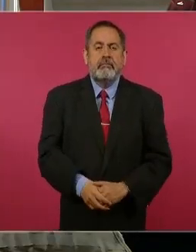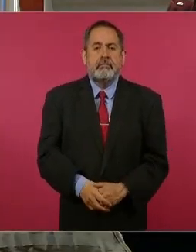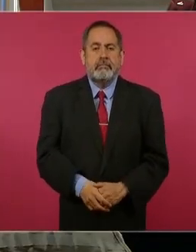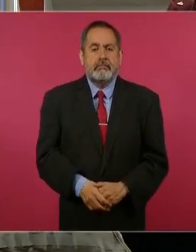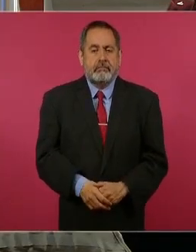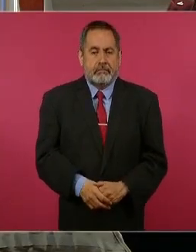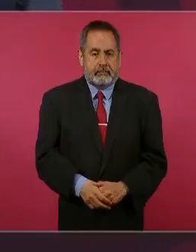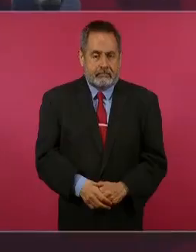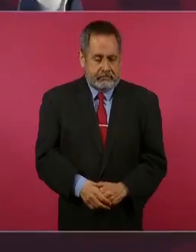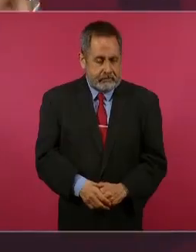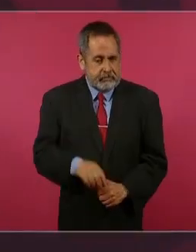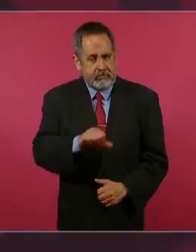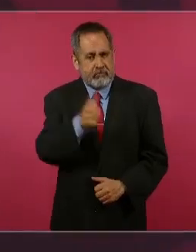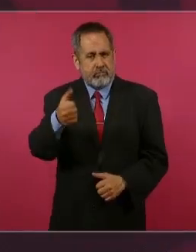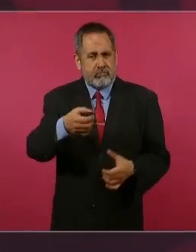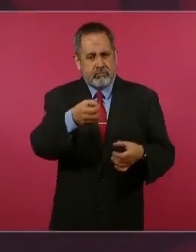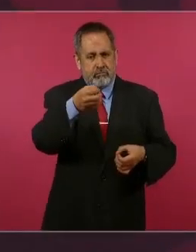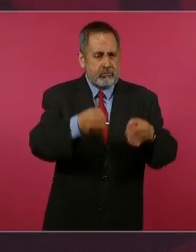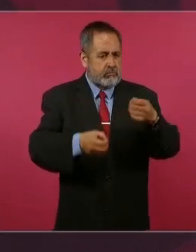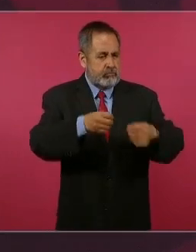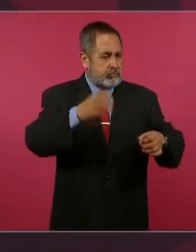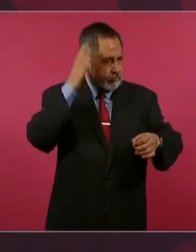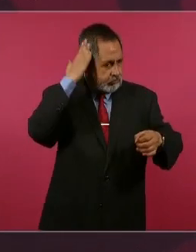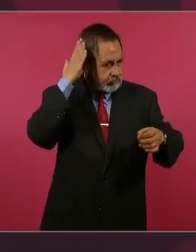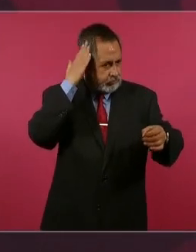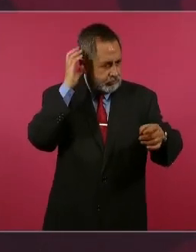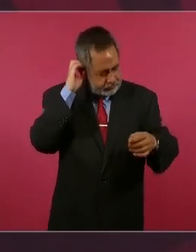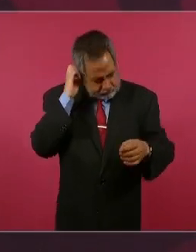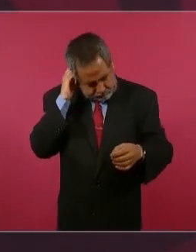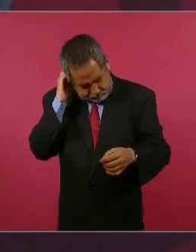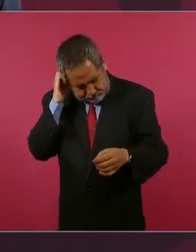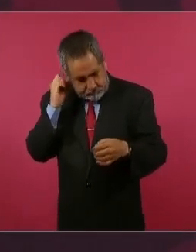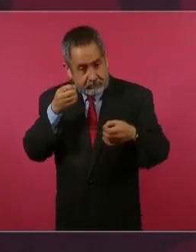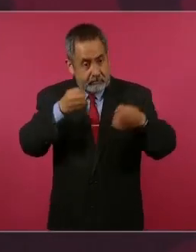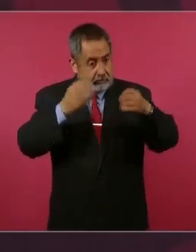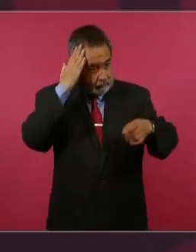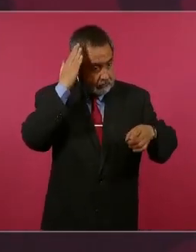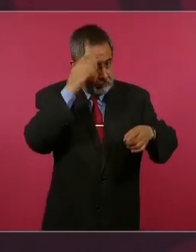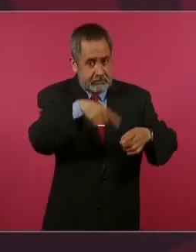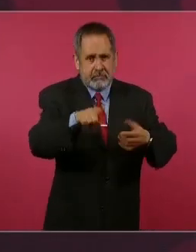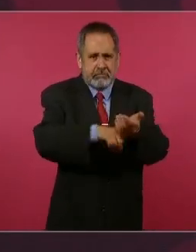Y otros ministros que son